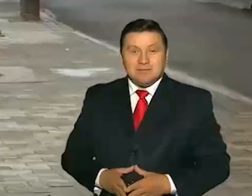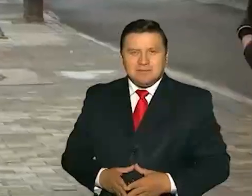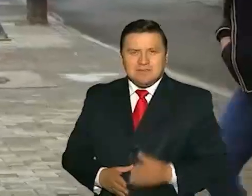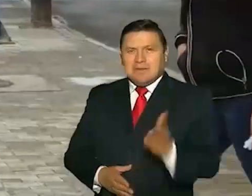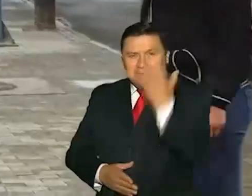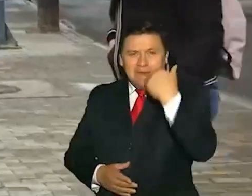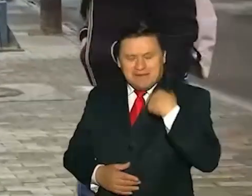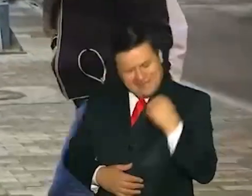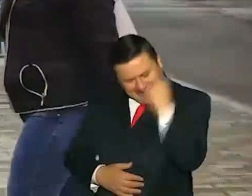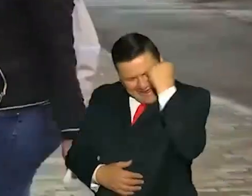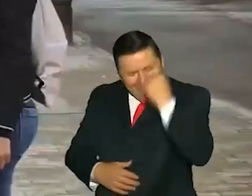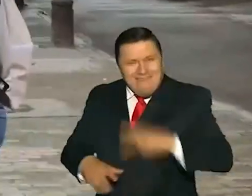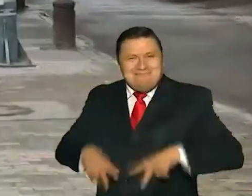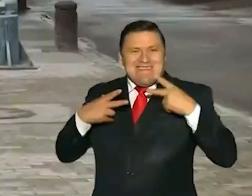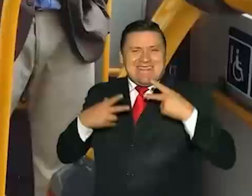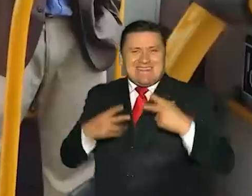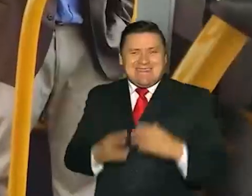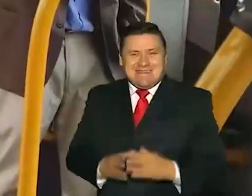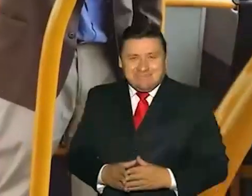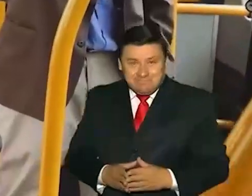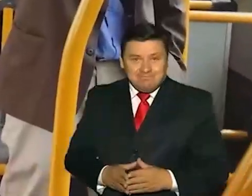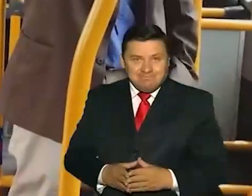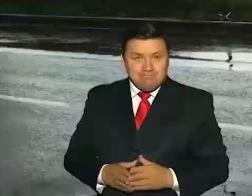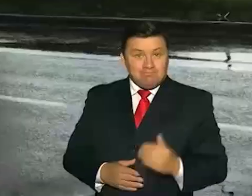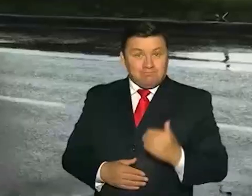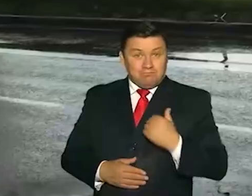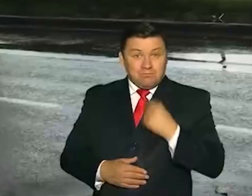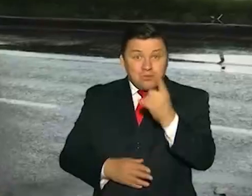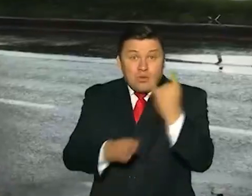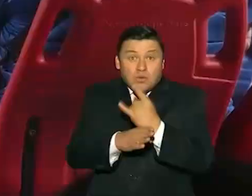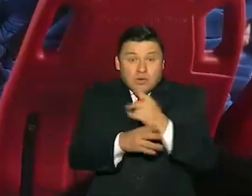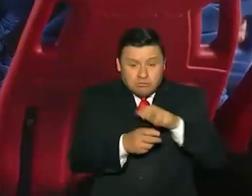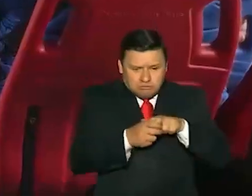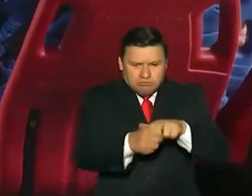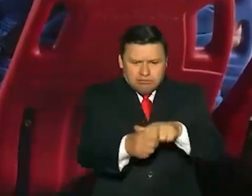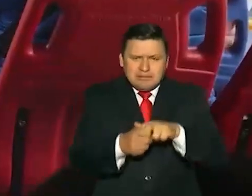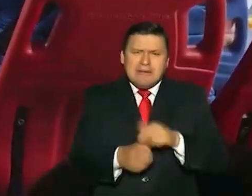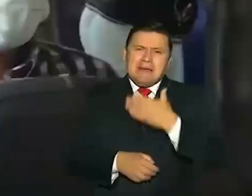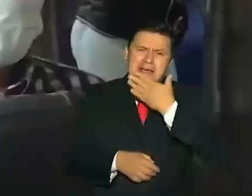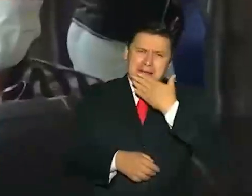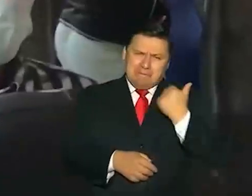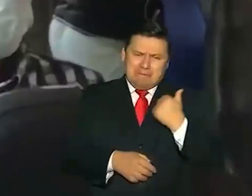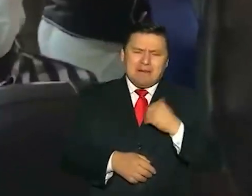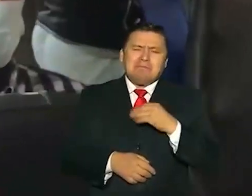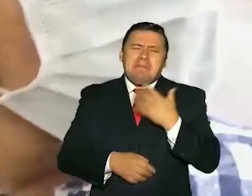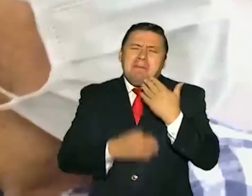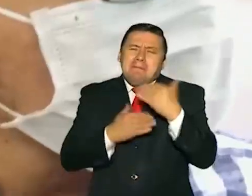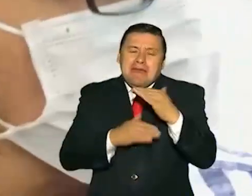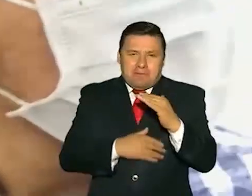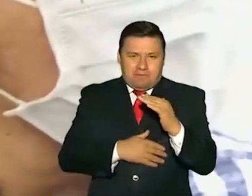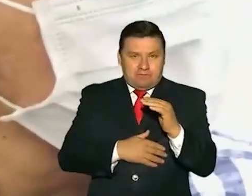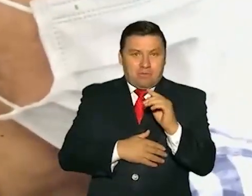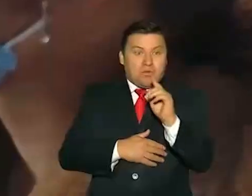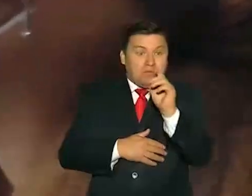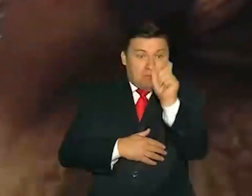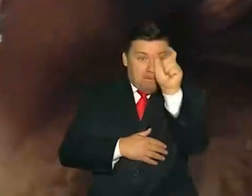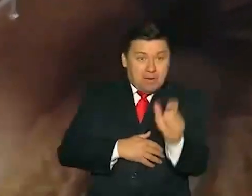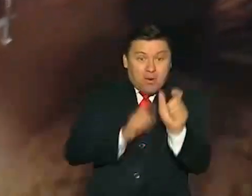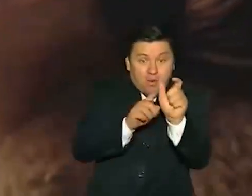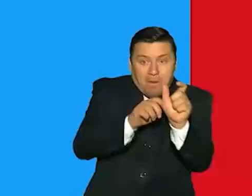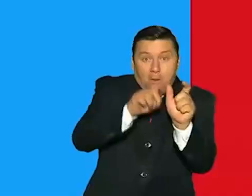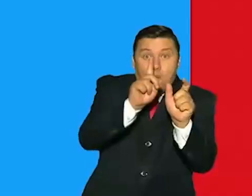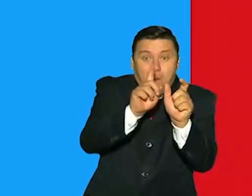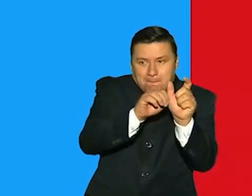Vamos a ganarnos la vida. Si usas transporte público, guarda distancia mínima de 1 metro de los demás